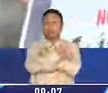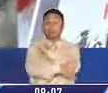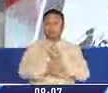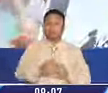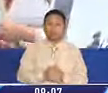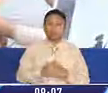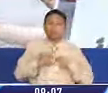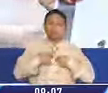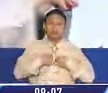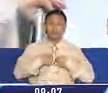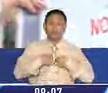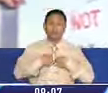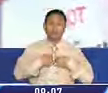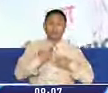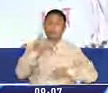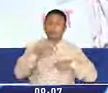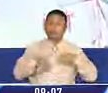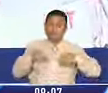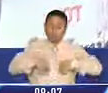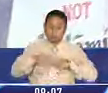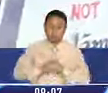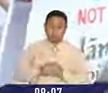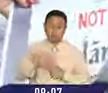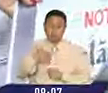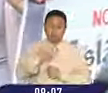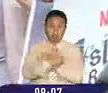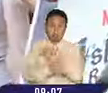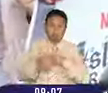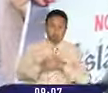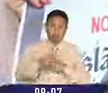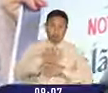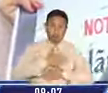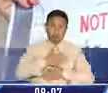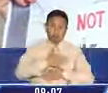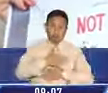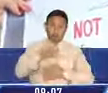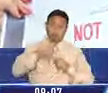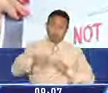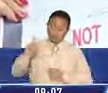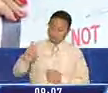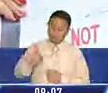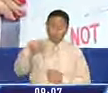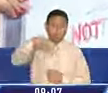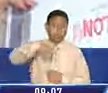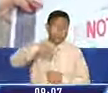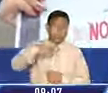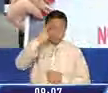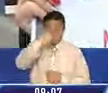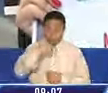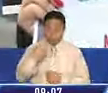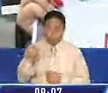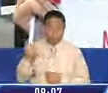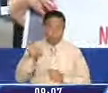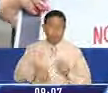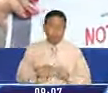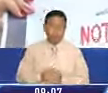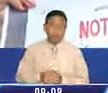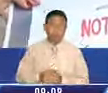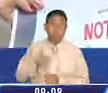pude caminar en mi país, en mi tierra, así como quiero, pero ellos